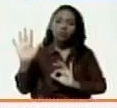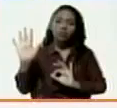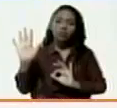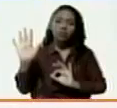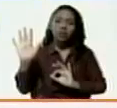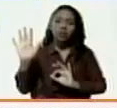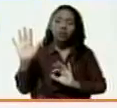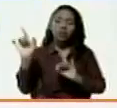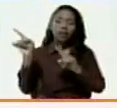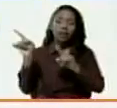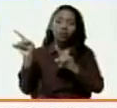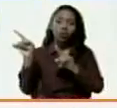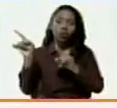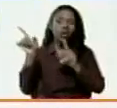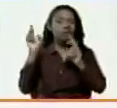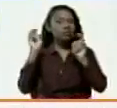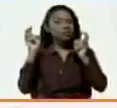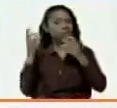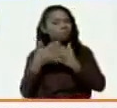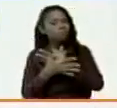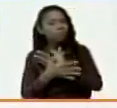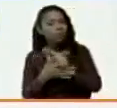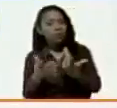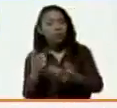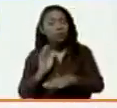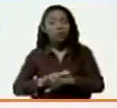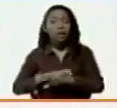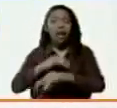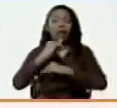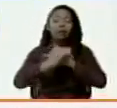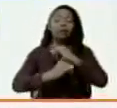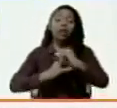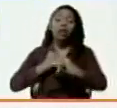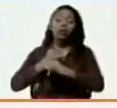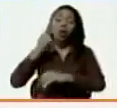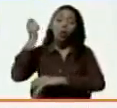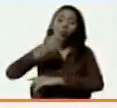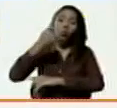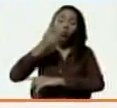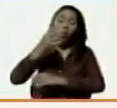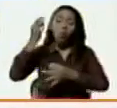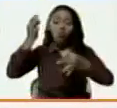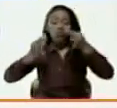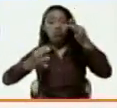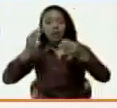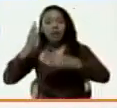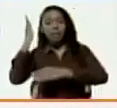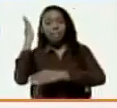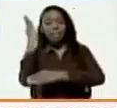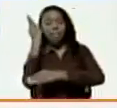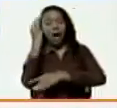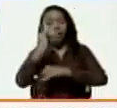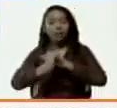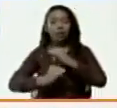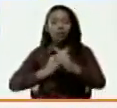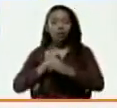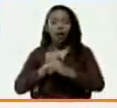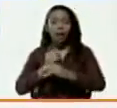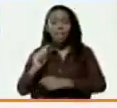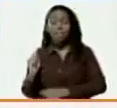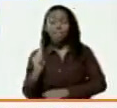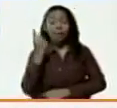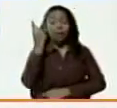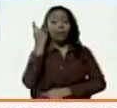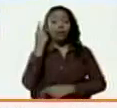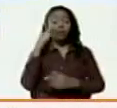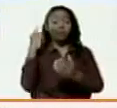lo que tiene que ver con la jurisdicción internacional de la justicia penal internacional por primera vez está